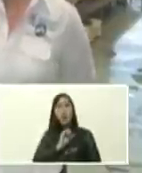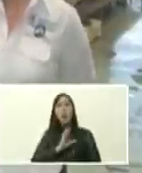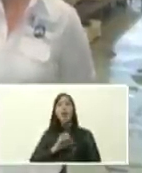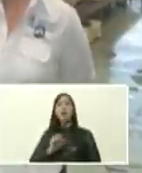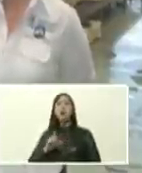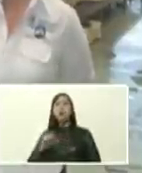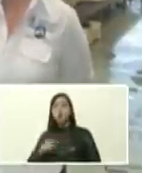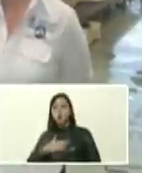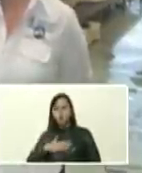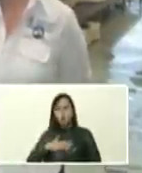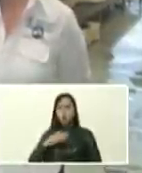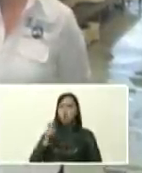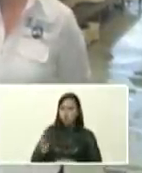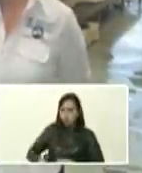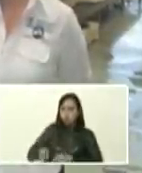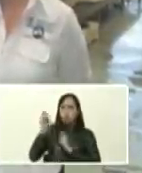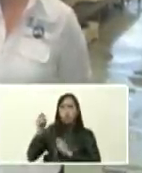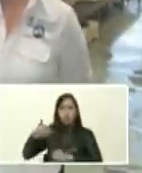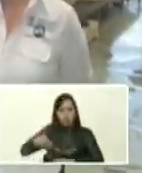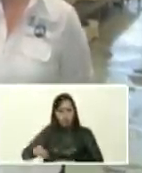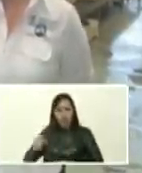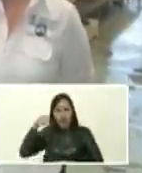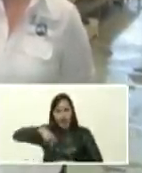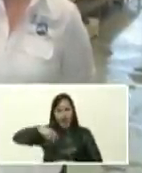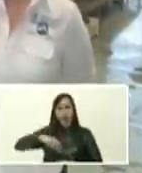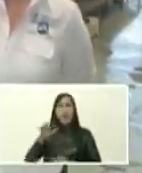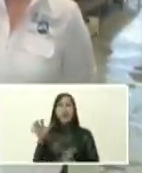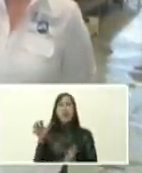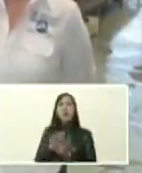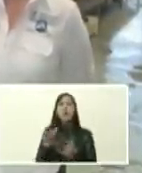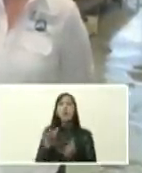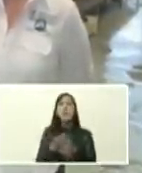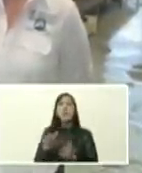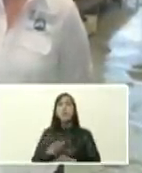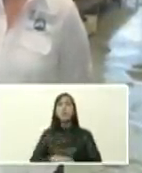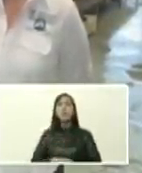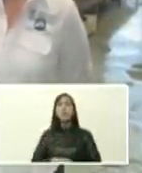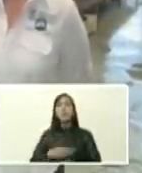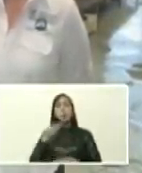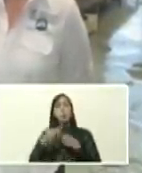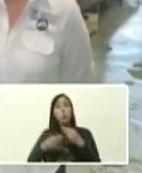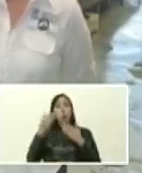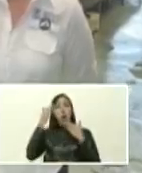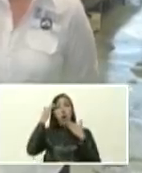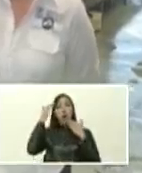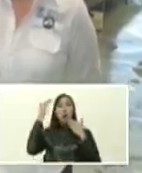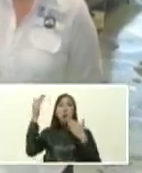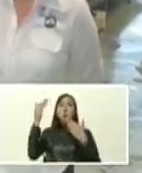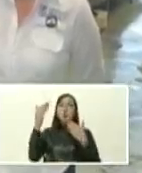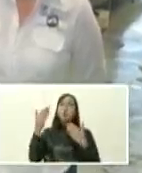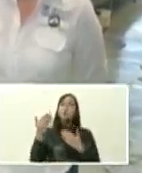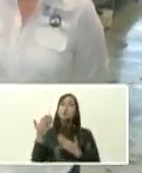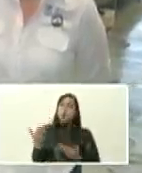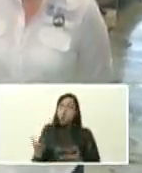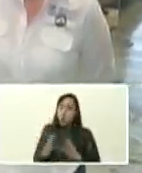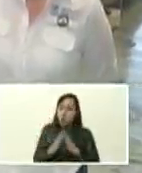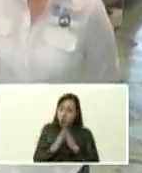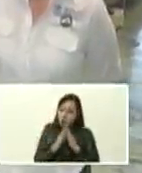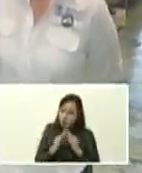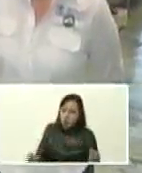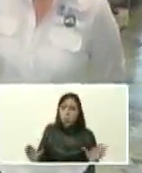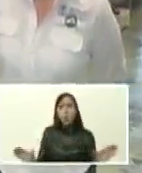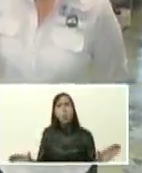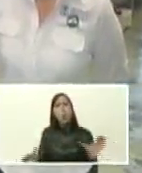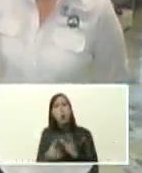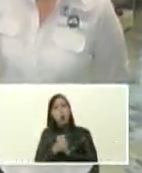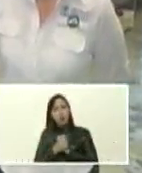productor sardinero del estado de Nueva Esparta. Le doy un grandioso saludo a usted y a su demás